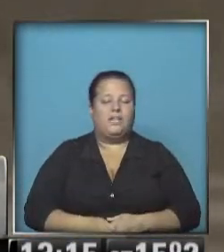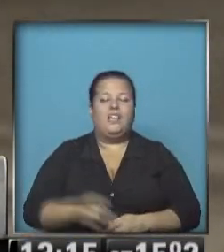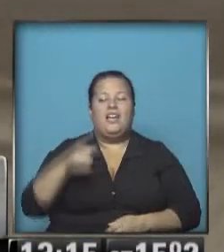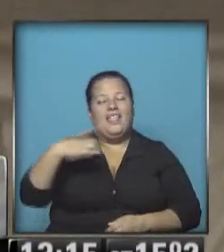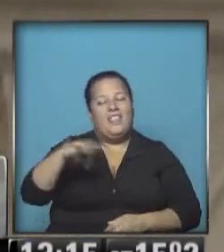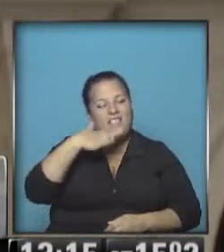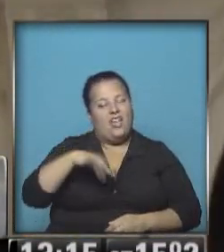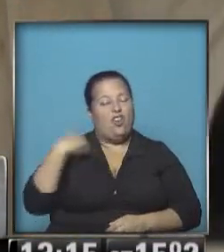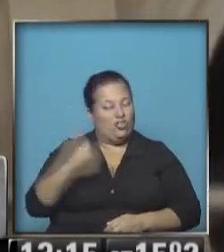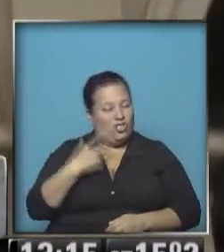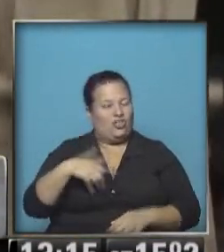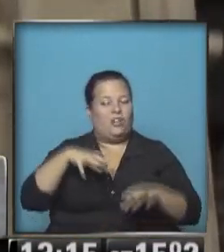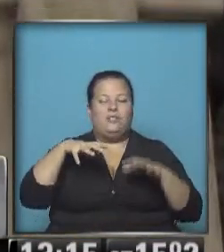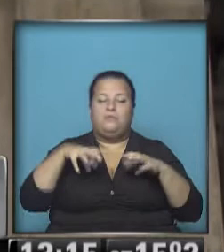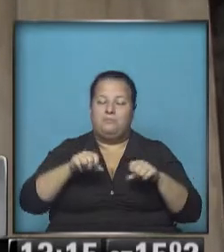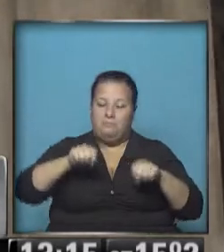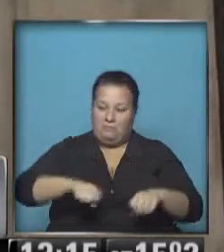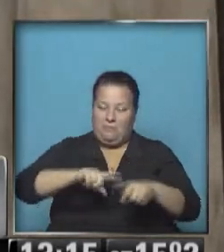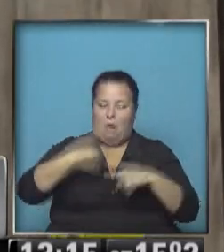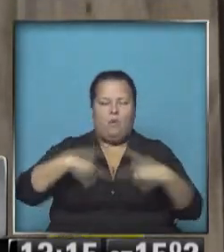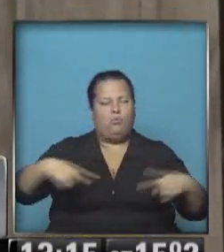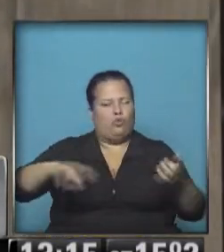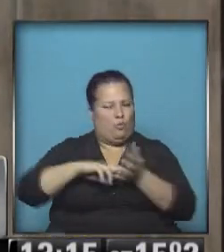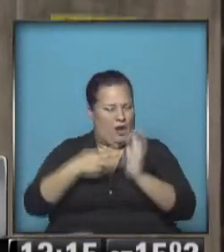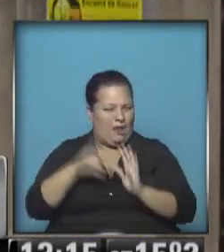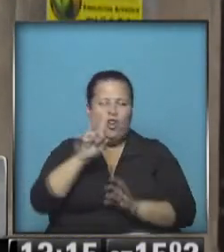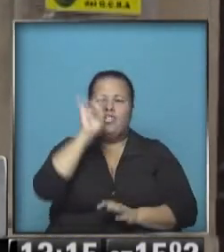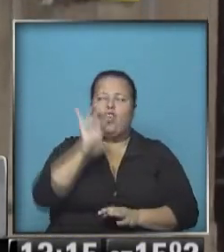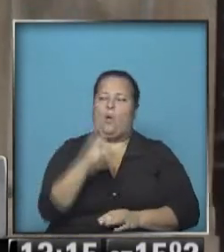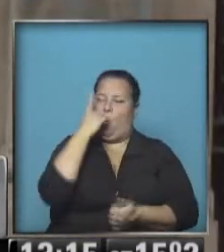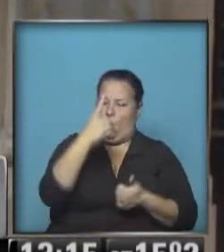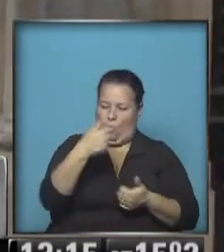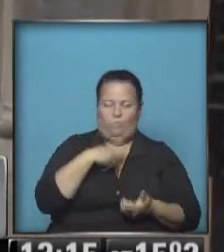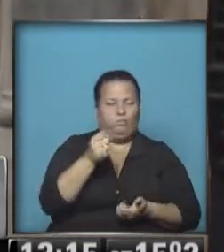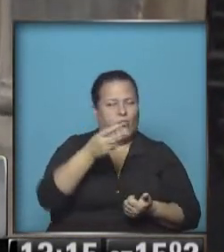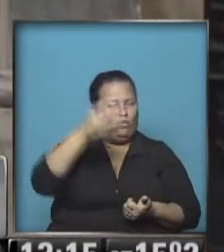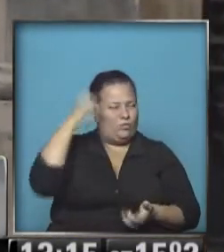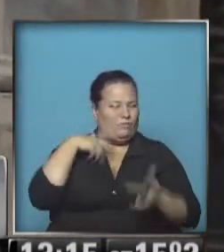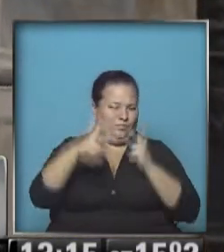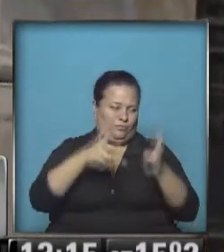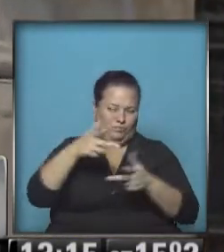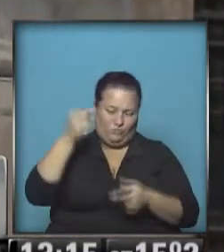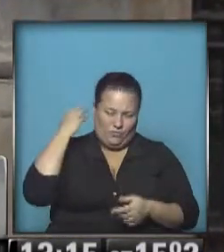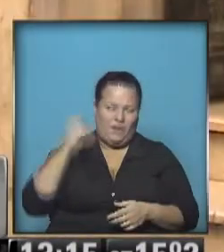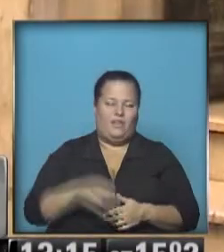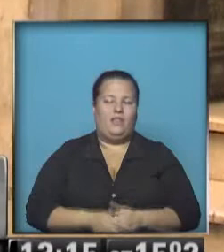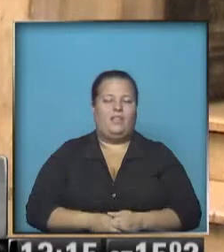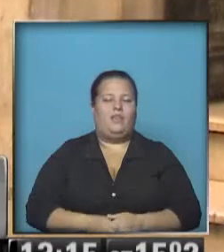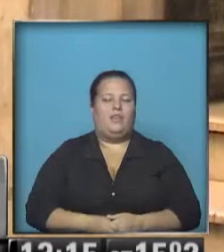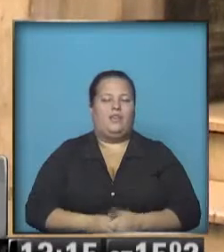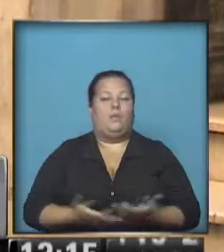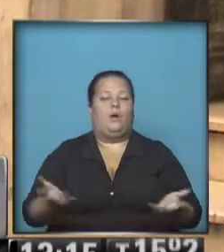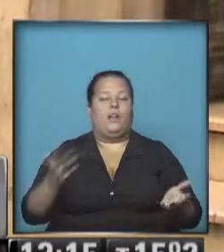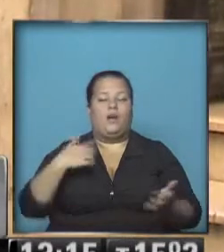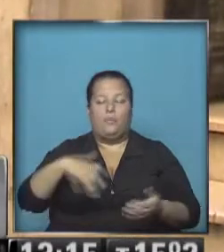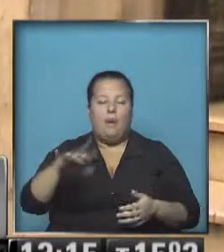entiendan que nosotros llevamos esta medida a cabo por varias problemáticas, no es solamente una, lo dijimos en varias oportunidades. Y bueno,